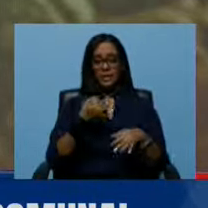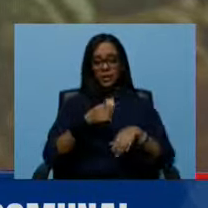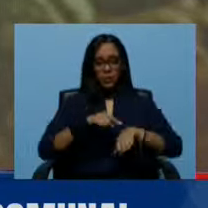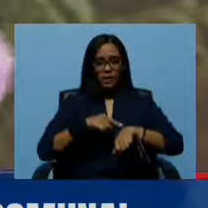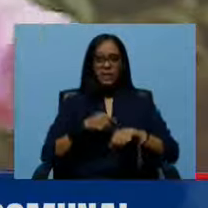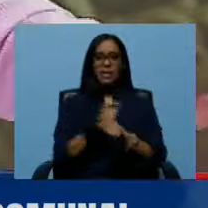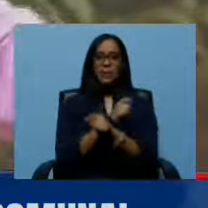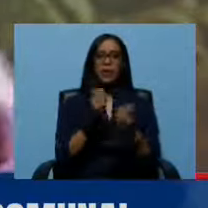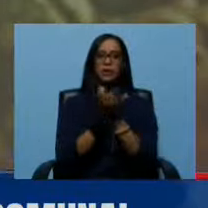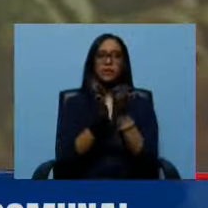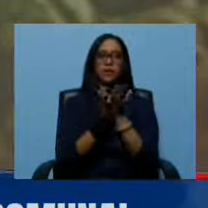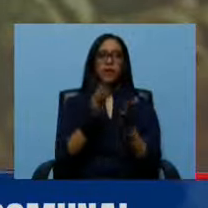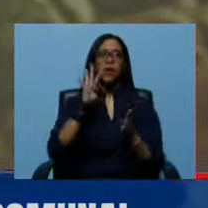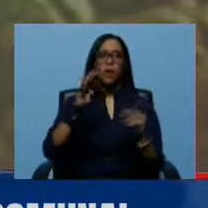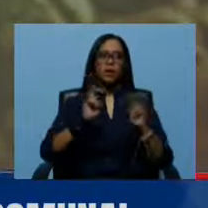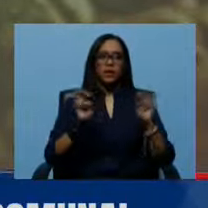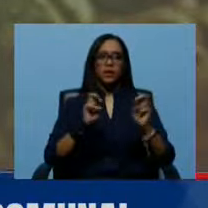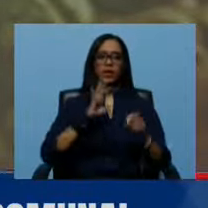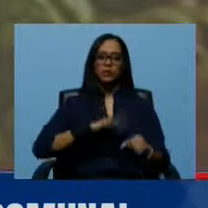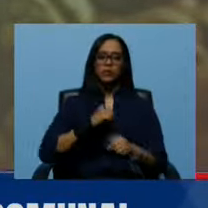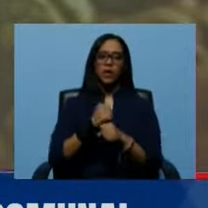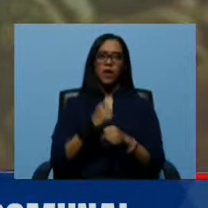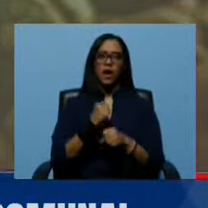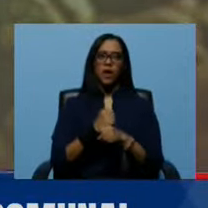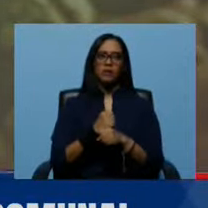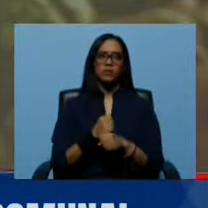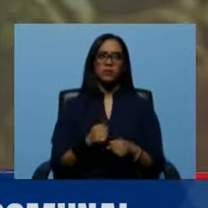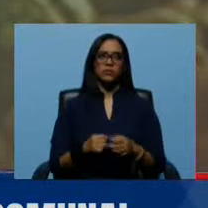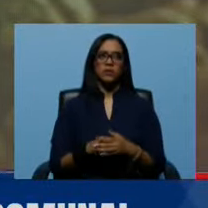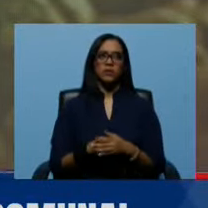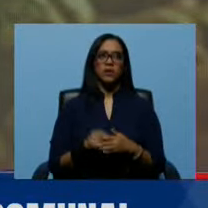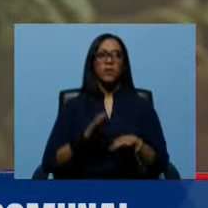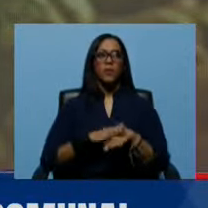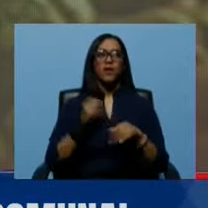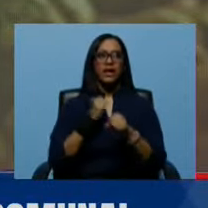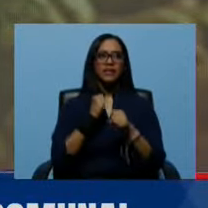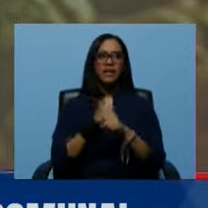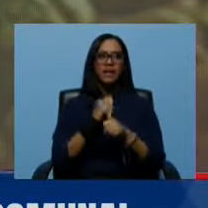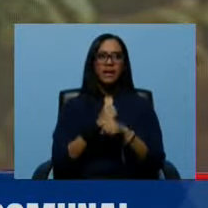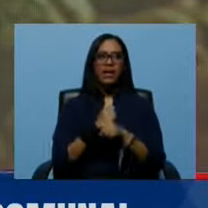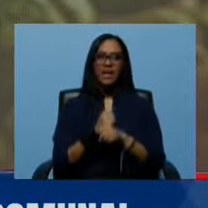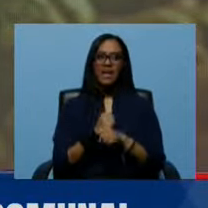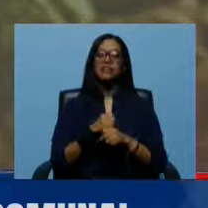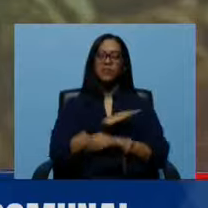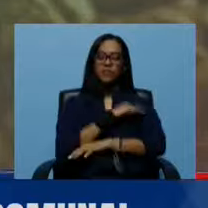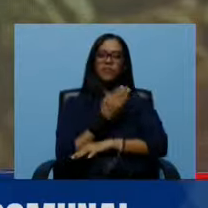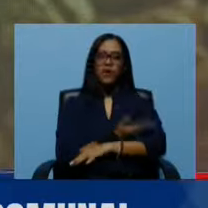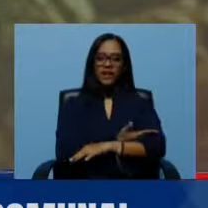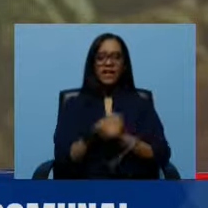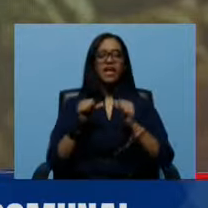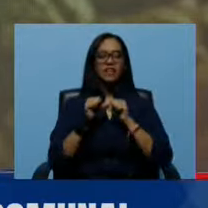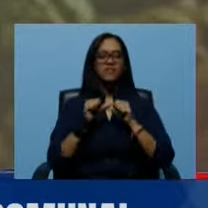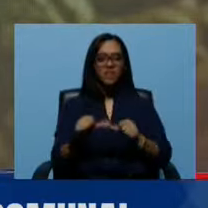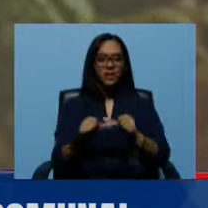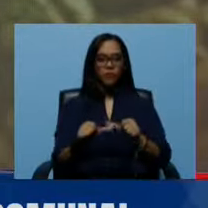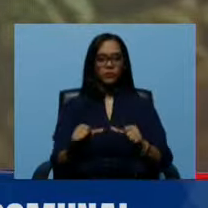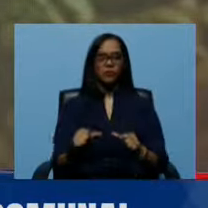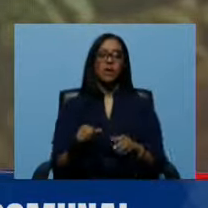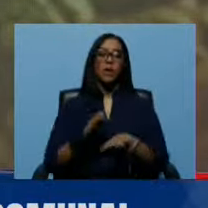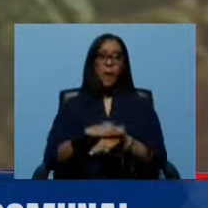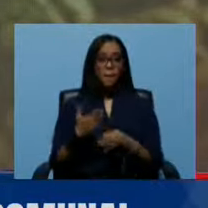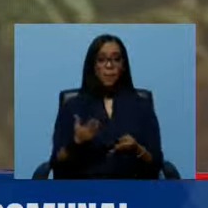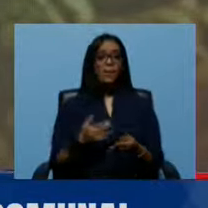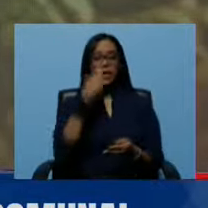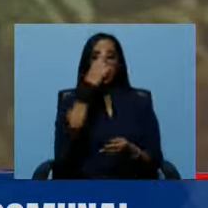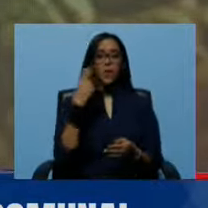estudiar 4 temas que estoy trabajando, porque este trabajo es incansable, es permanente, porque el